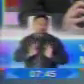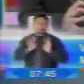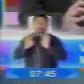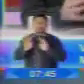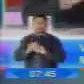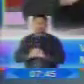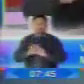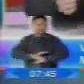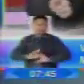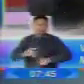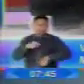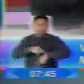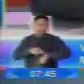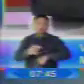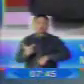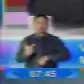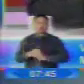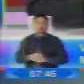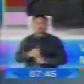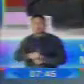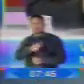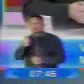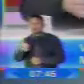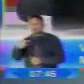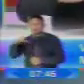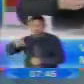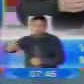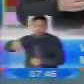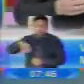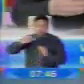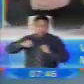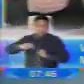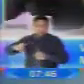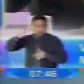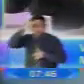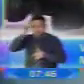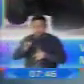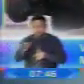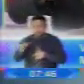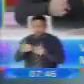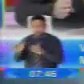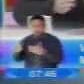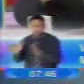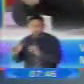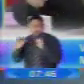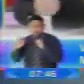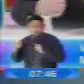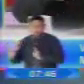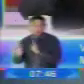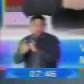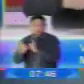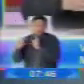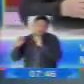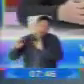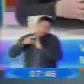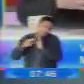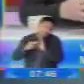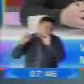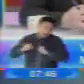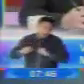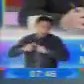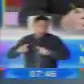nos lo va a permitir? Tomando en cuenta que ya en otras realidades donde también está la pandemia, ya se ha abierto el foro para restringido, pero se ha abierto